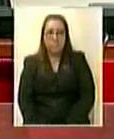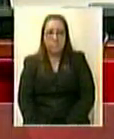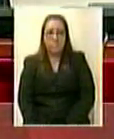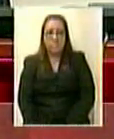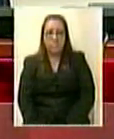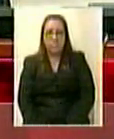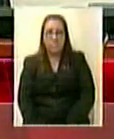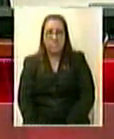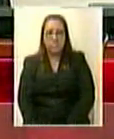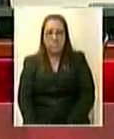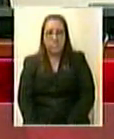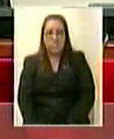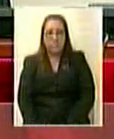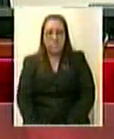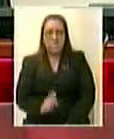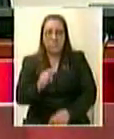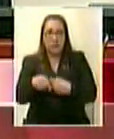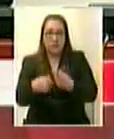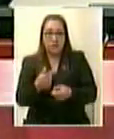Sigamos.